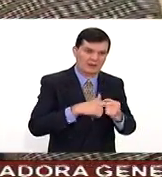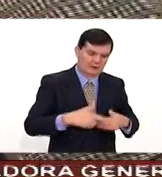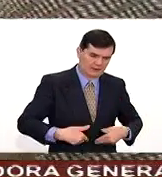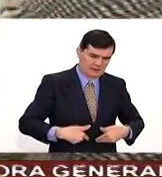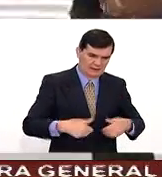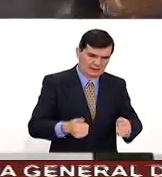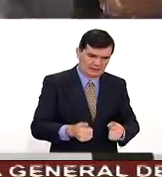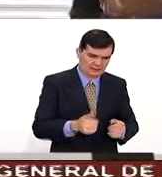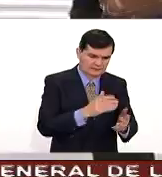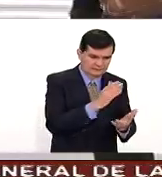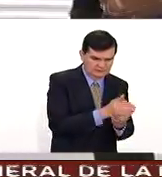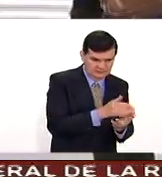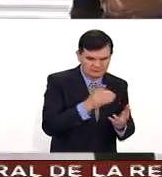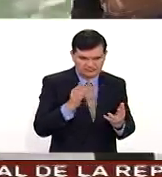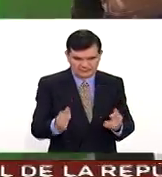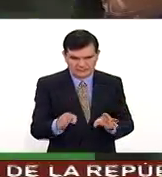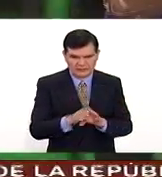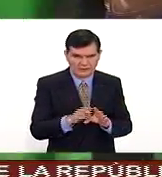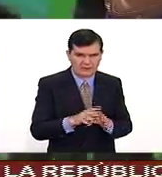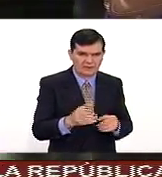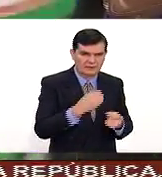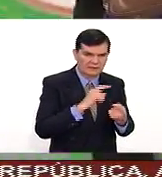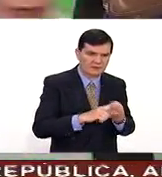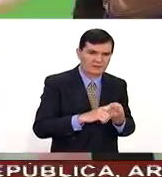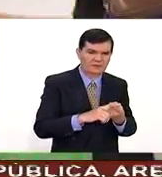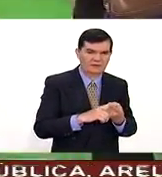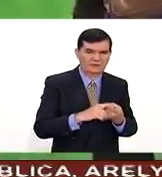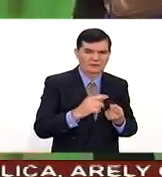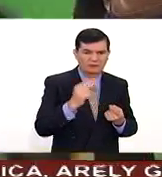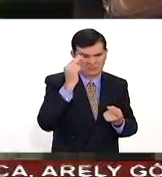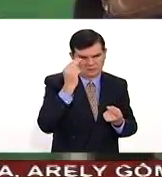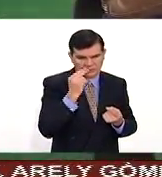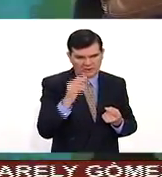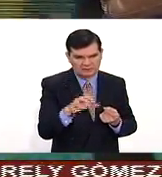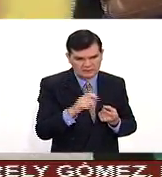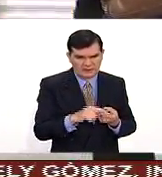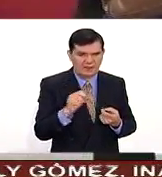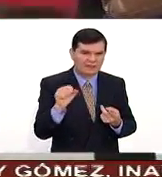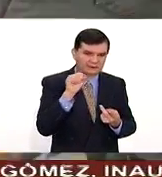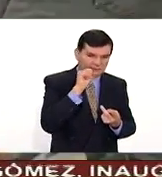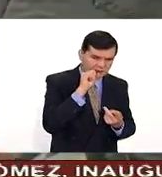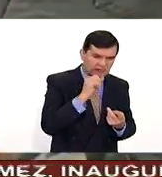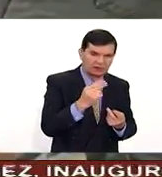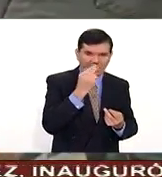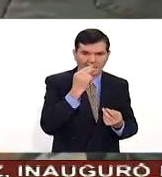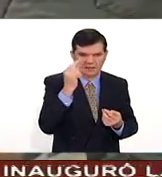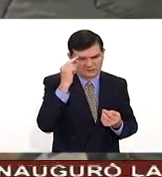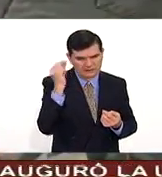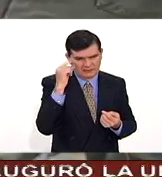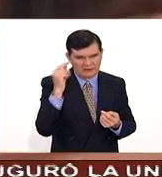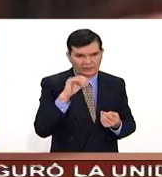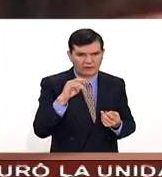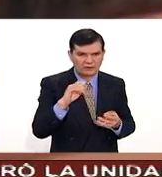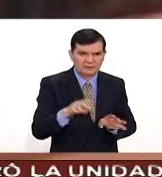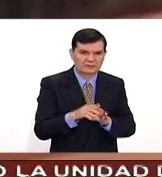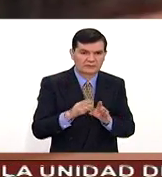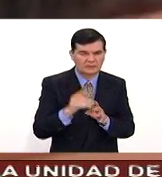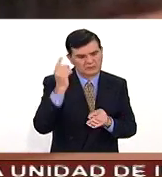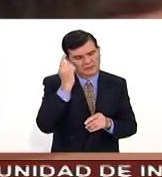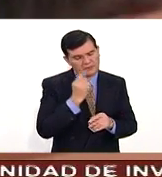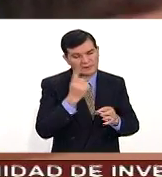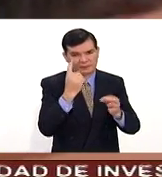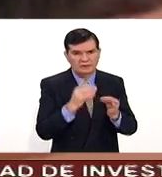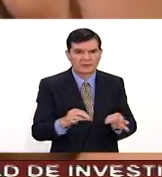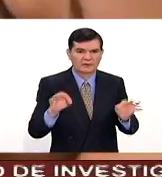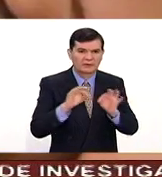hambre entre comidas, come un puñado de pasitas, zanahoria, almendras o alga nori. Dormir es muy